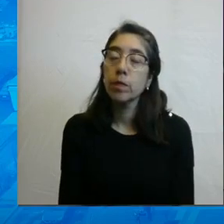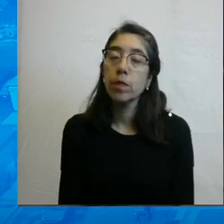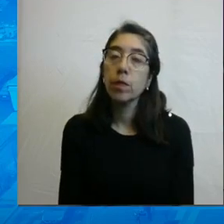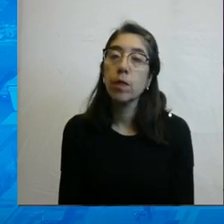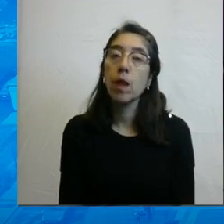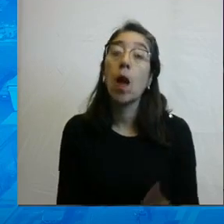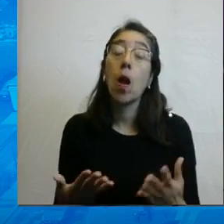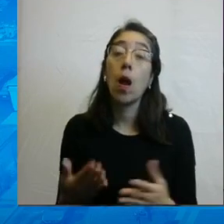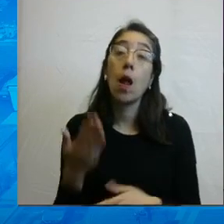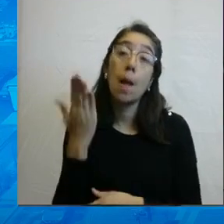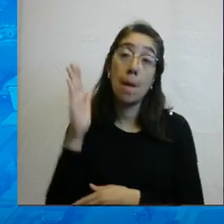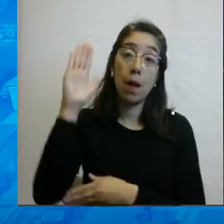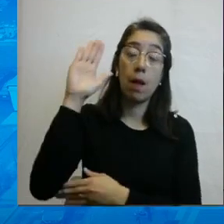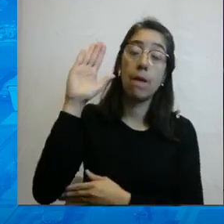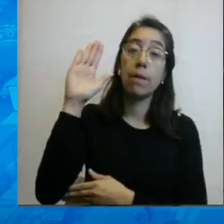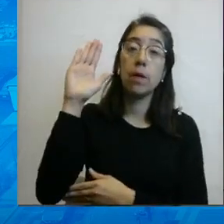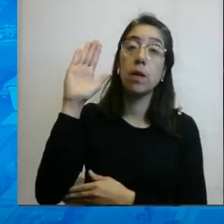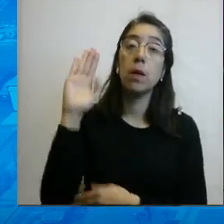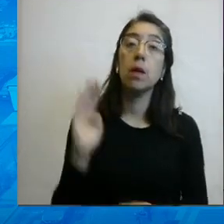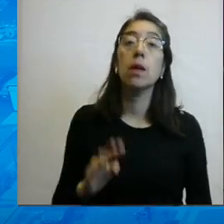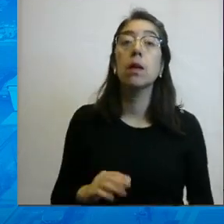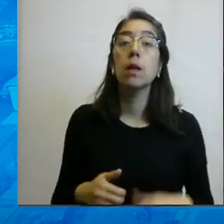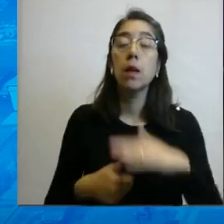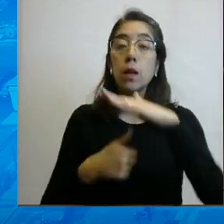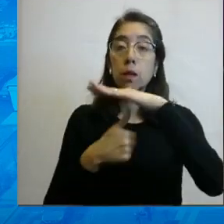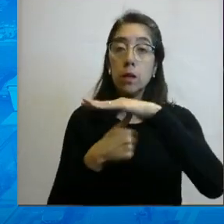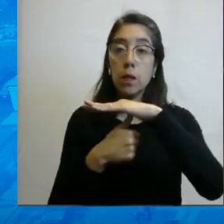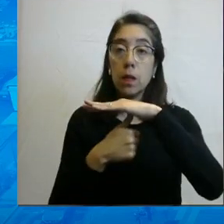continuación al concejal Armando Rojas.